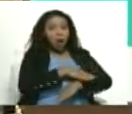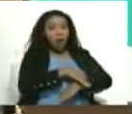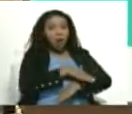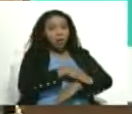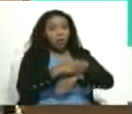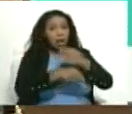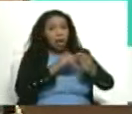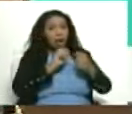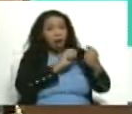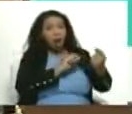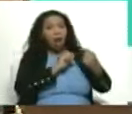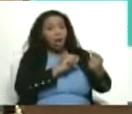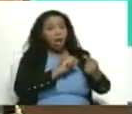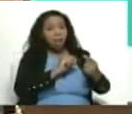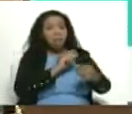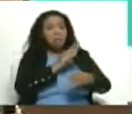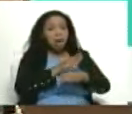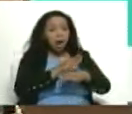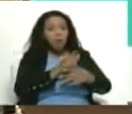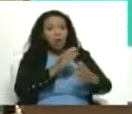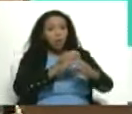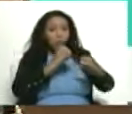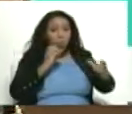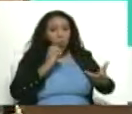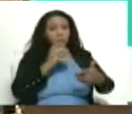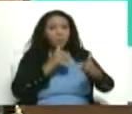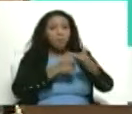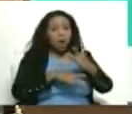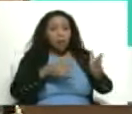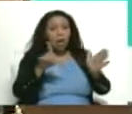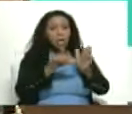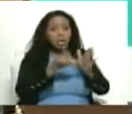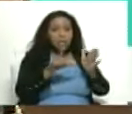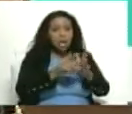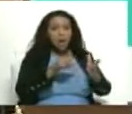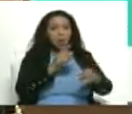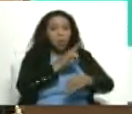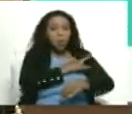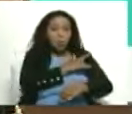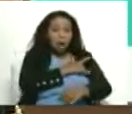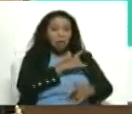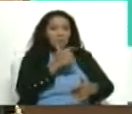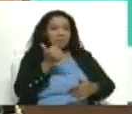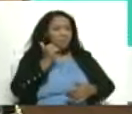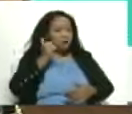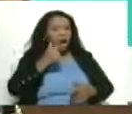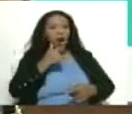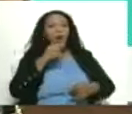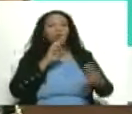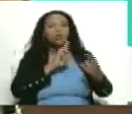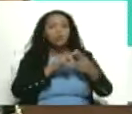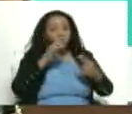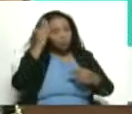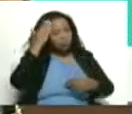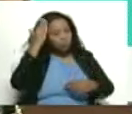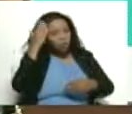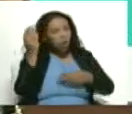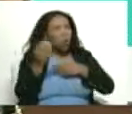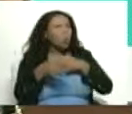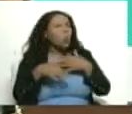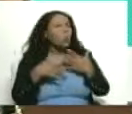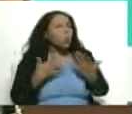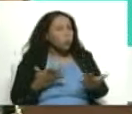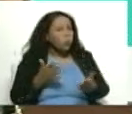el debate. Cuando nos montamos en la bucetica, cuando vamos para el liceo, cuando vamos para la universidad, hablemos y conozcamos las razones. Y